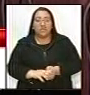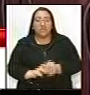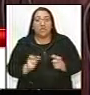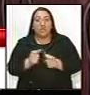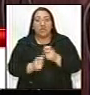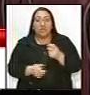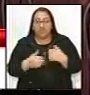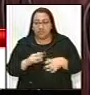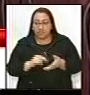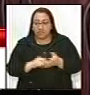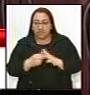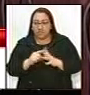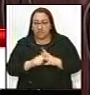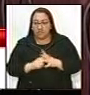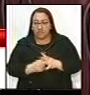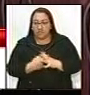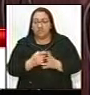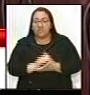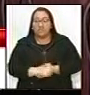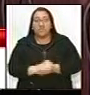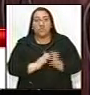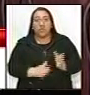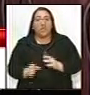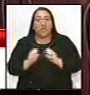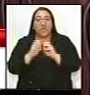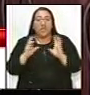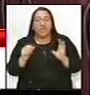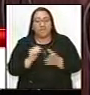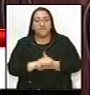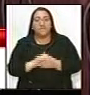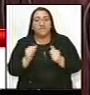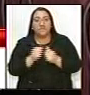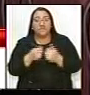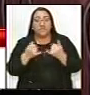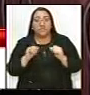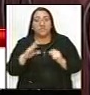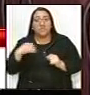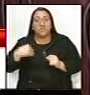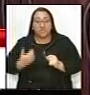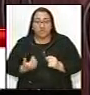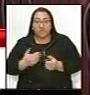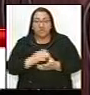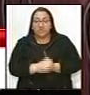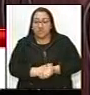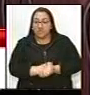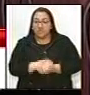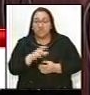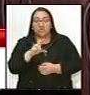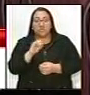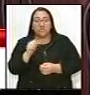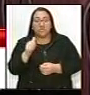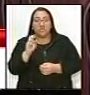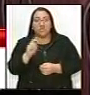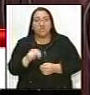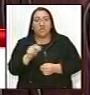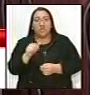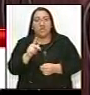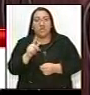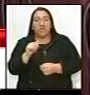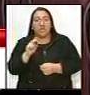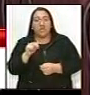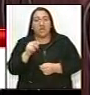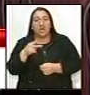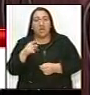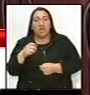citas iniciamos el orden del día con el informe de la señora roxana kanawa morales